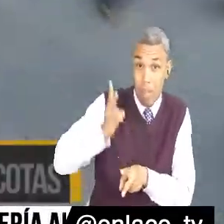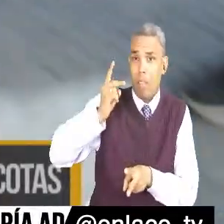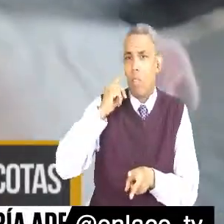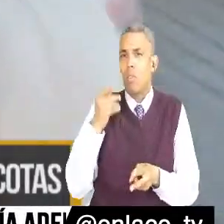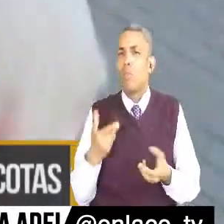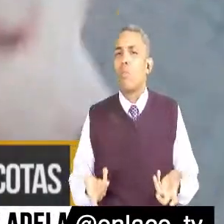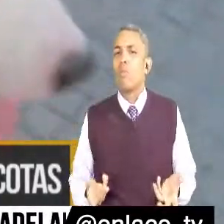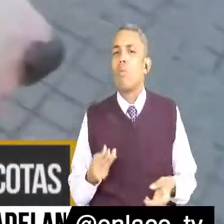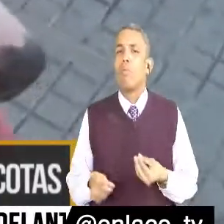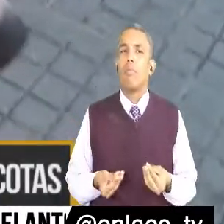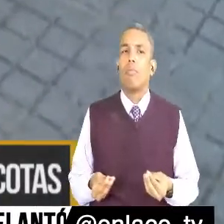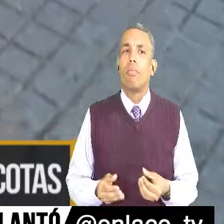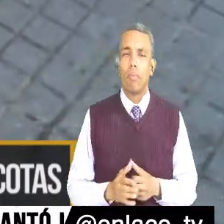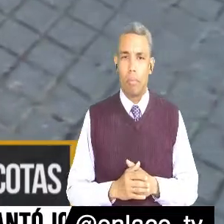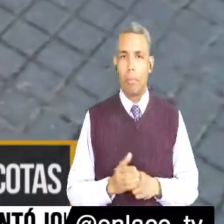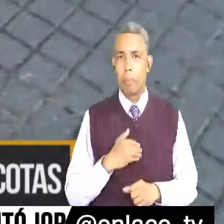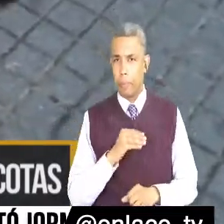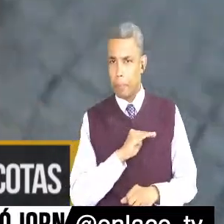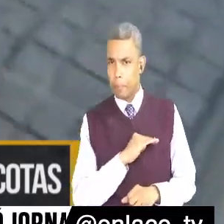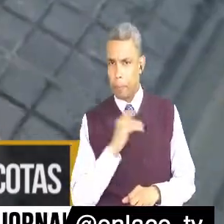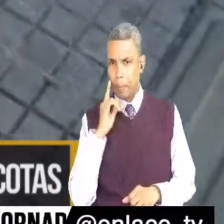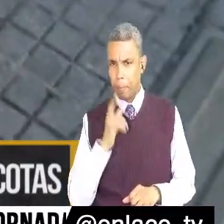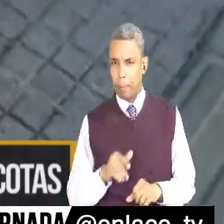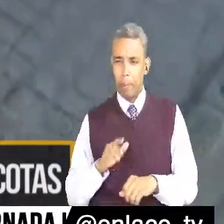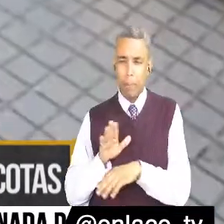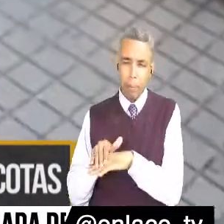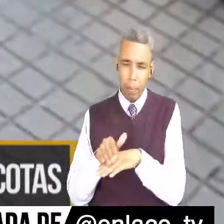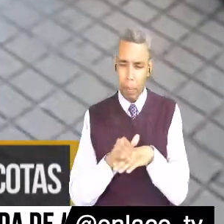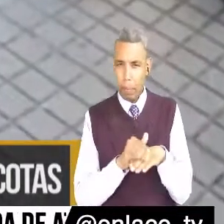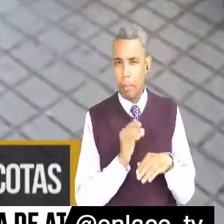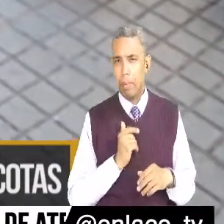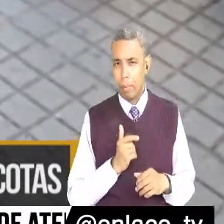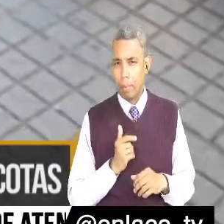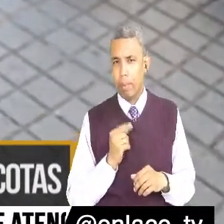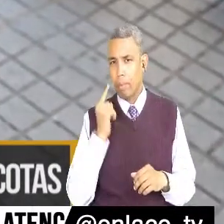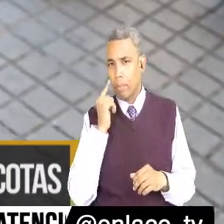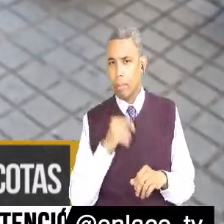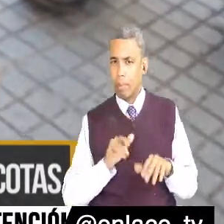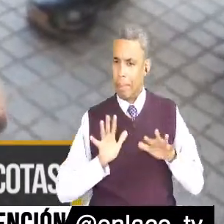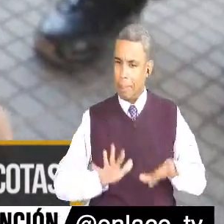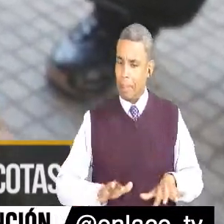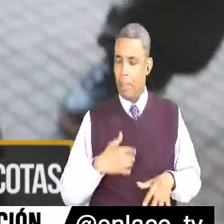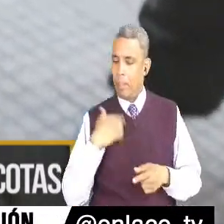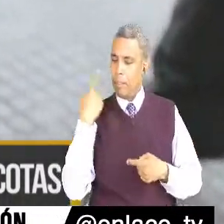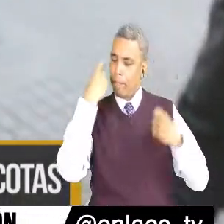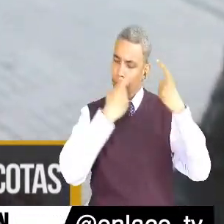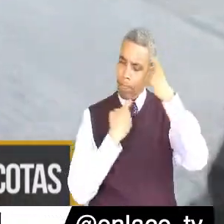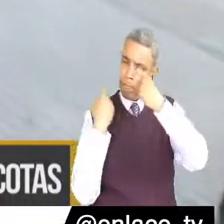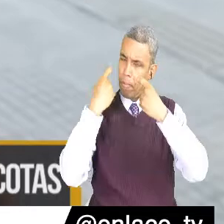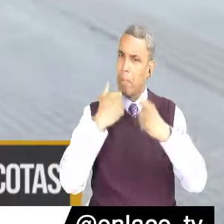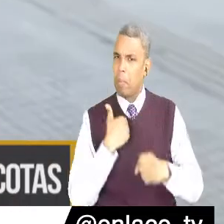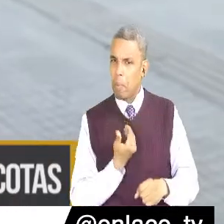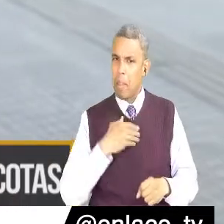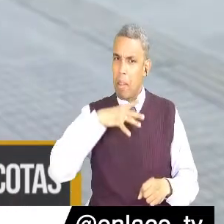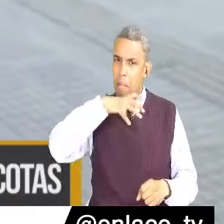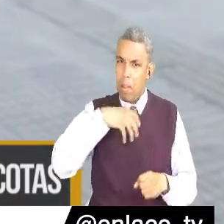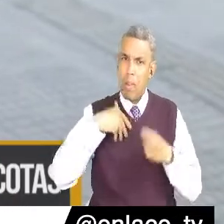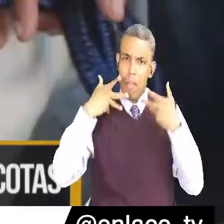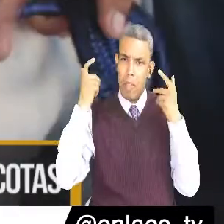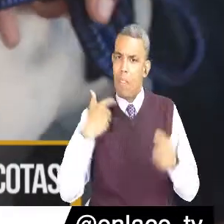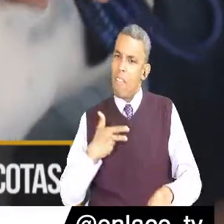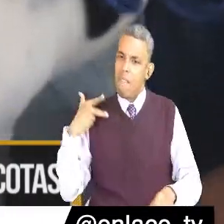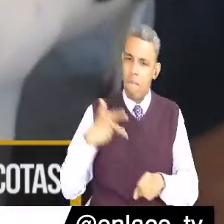La administración municipal sensibiliza a los barranqueños para que hagan un alto en las acciones que conlleven al maltrato de las mascotas y que